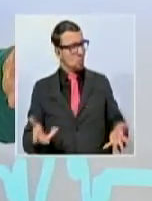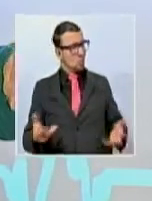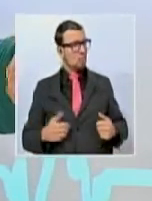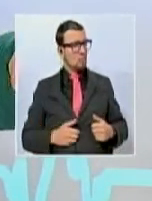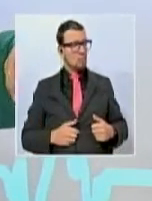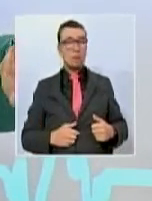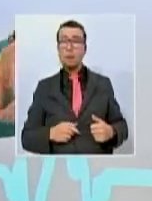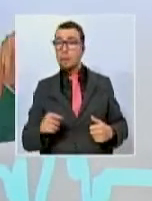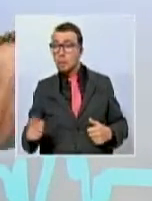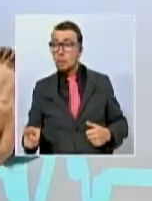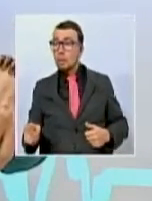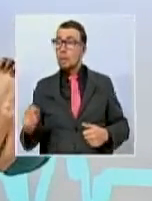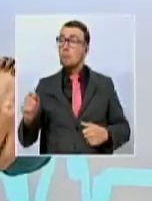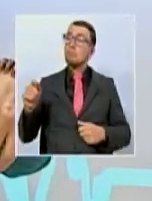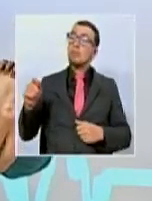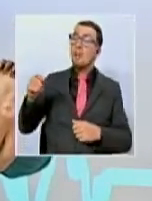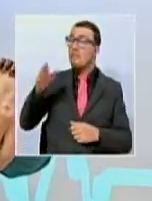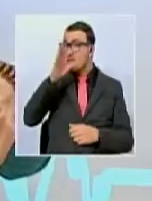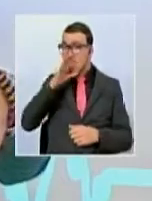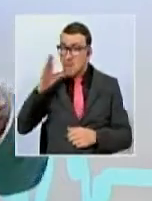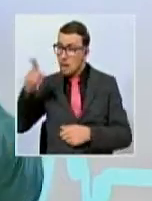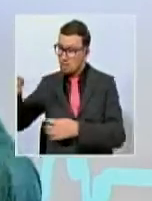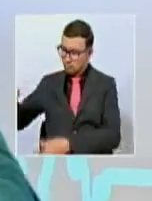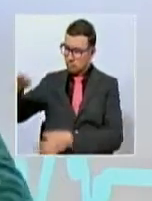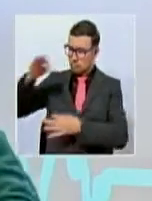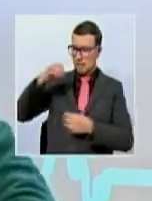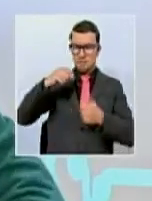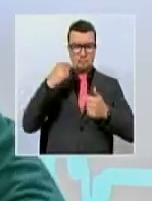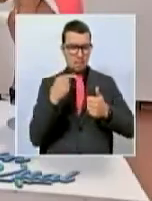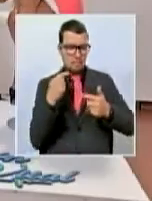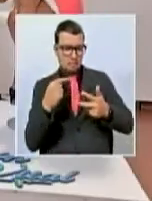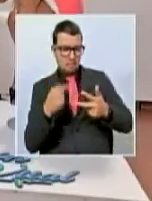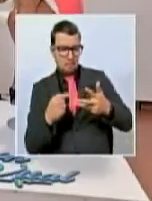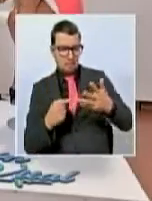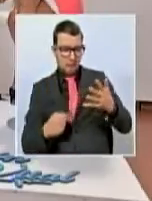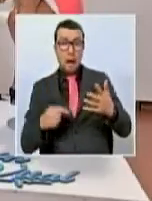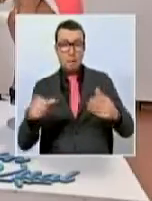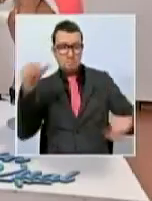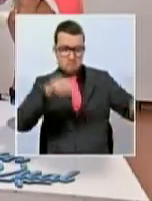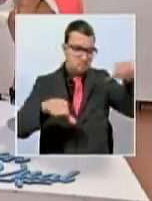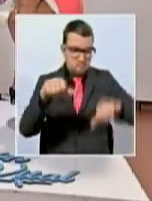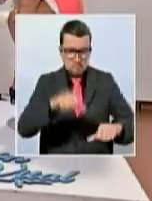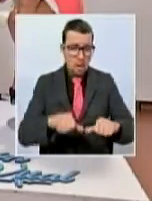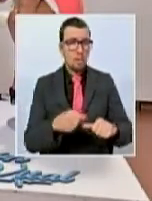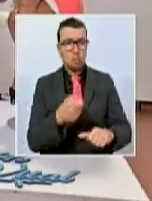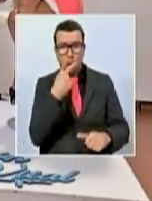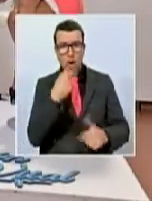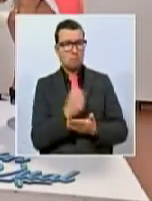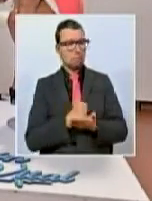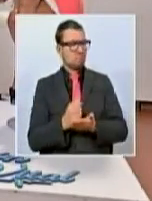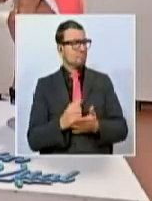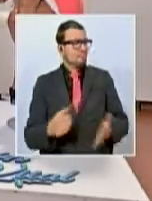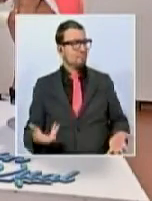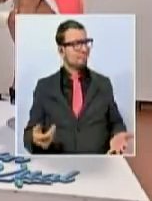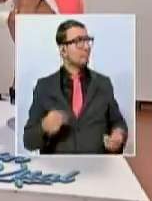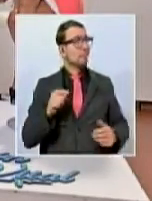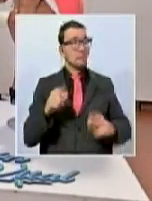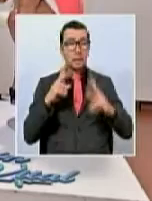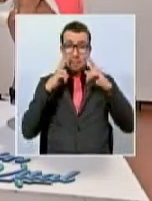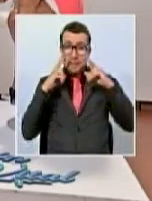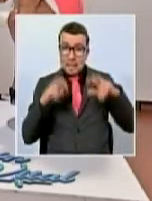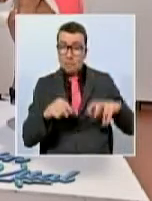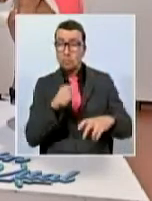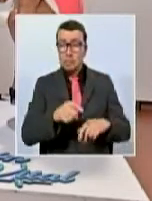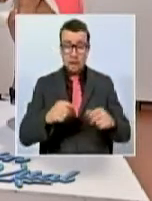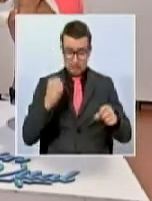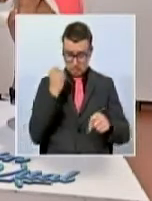fórmula del señor de la finca que nos la trae? ¿Cómo es ese proceso, doctor Davinson, de investigación? Ese apoyo que